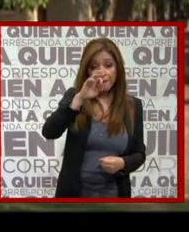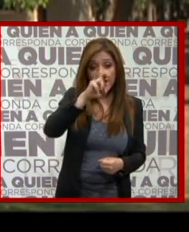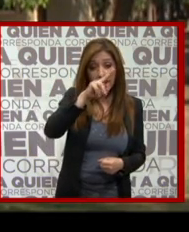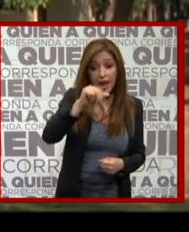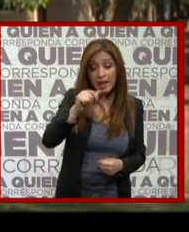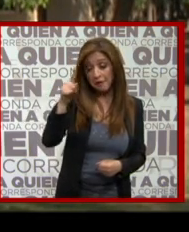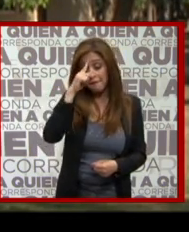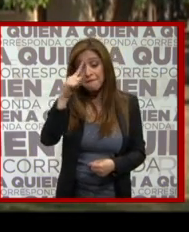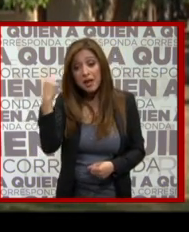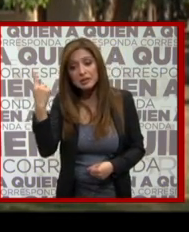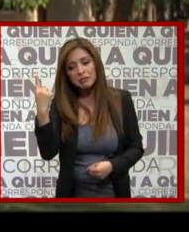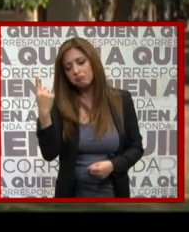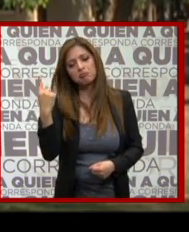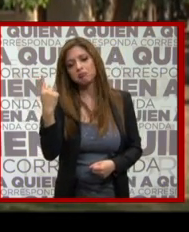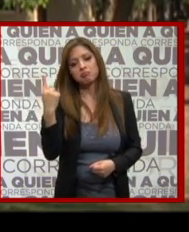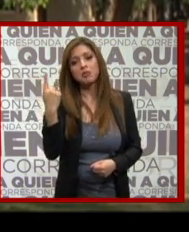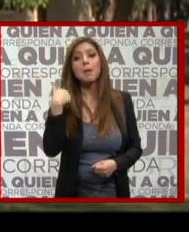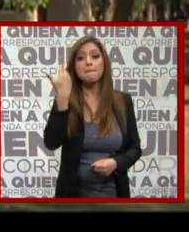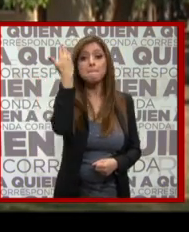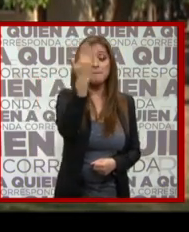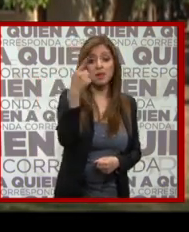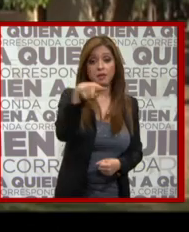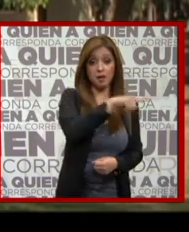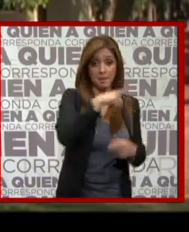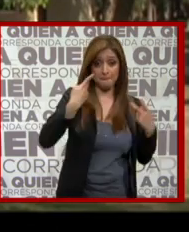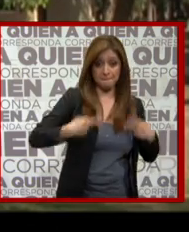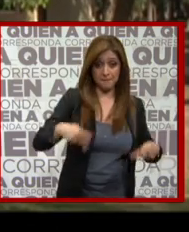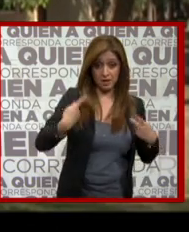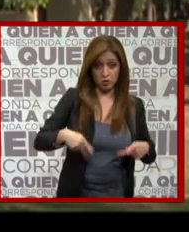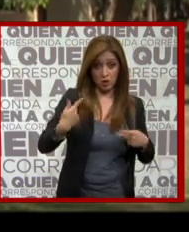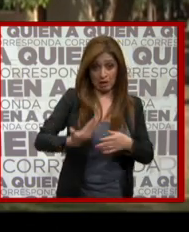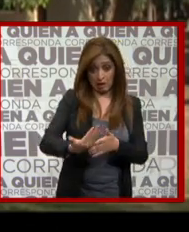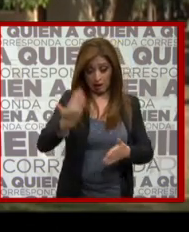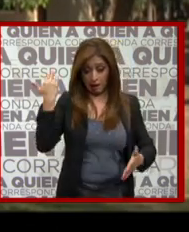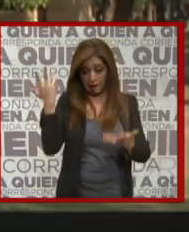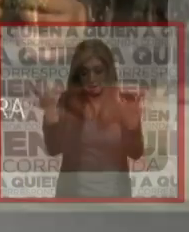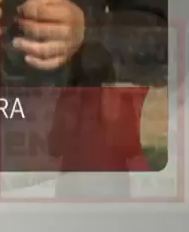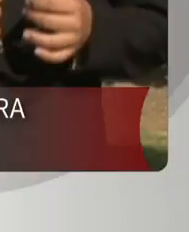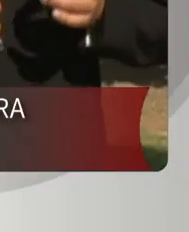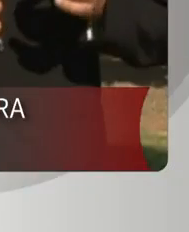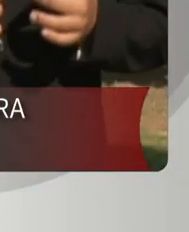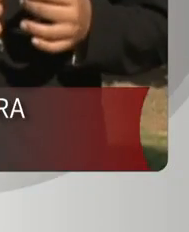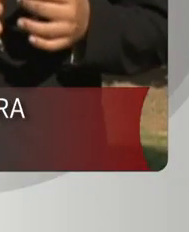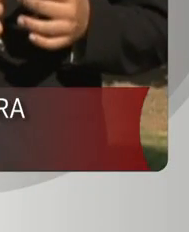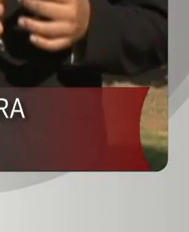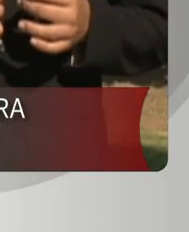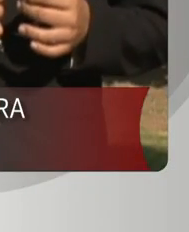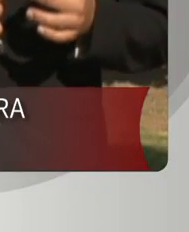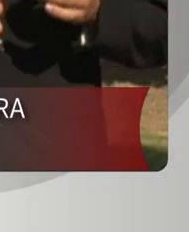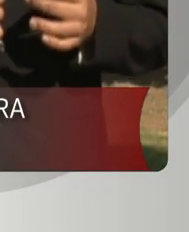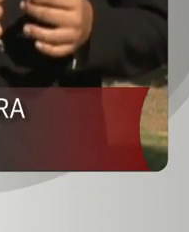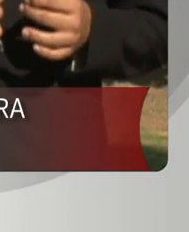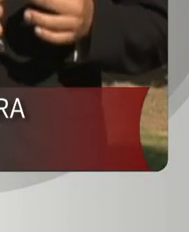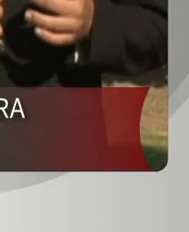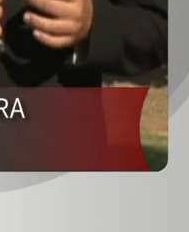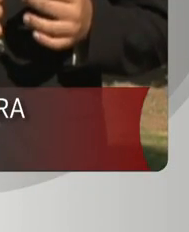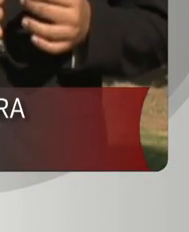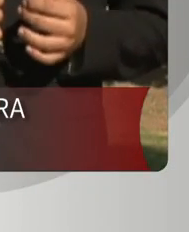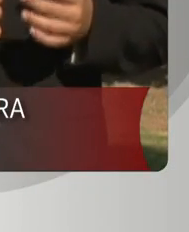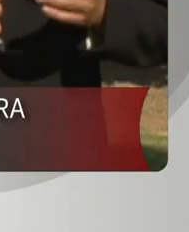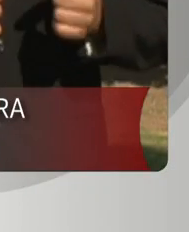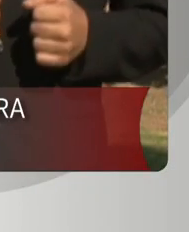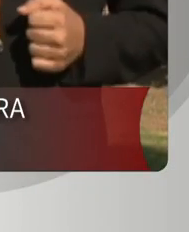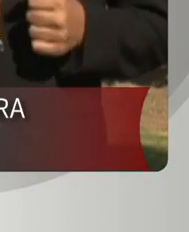nada fácil, sin embargo, exhortó a las autoridades que se realice algo al respecto lo antes posible por lo complicado de esta